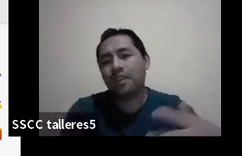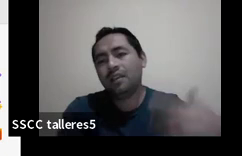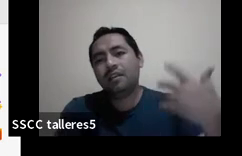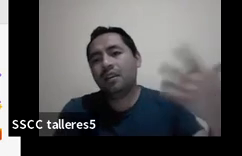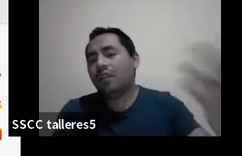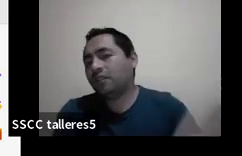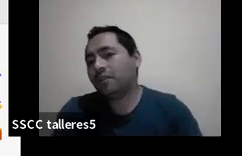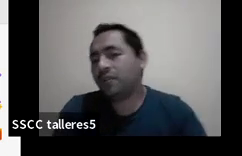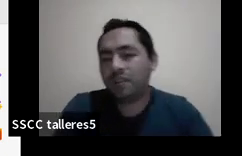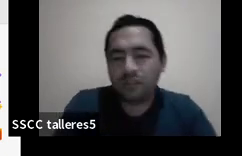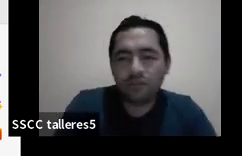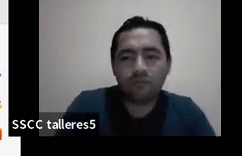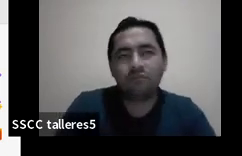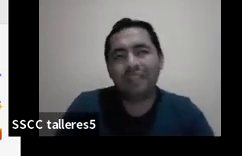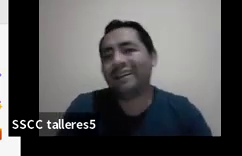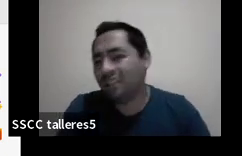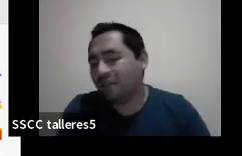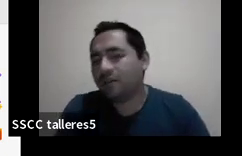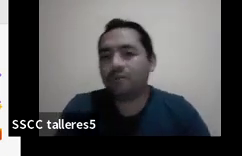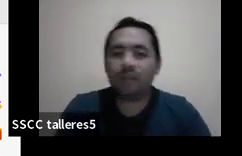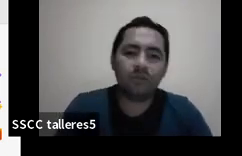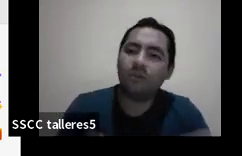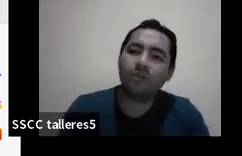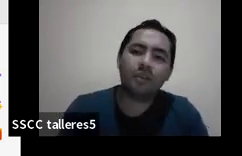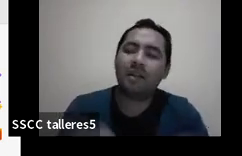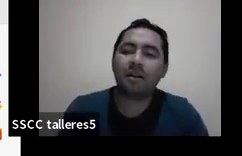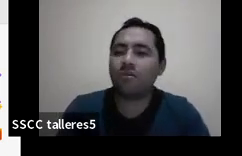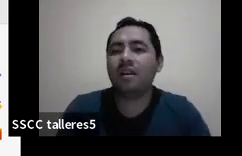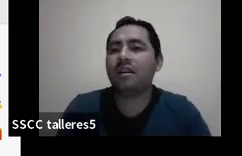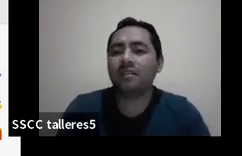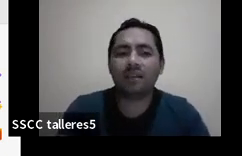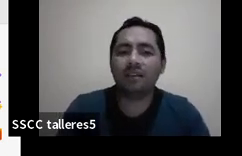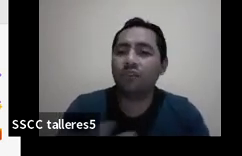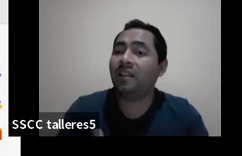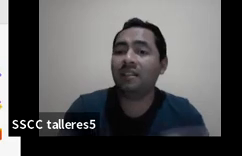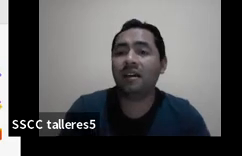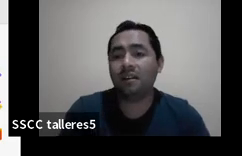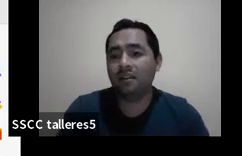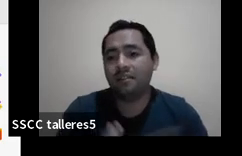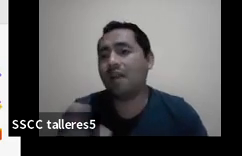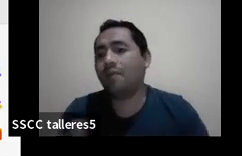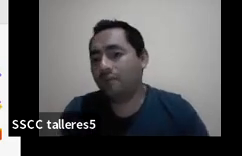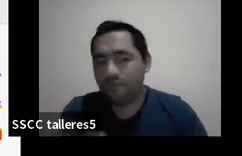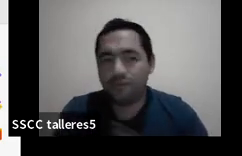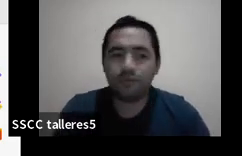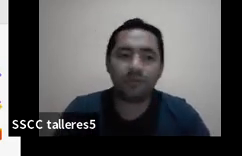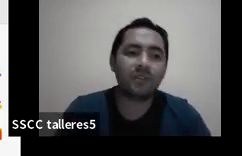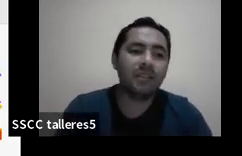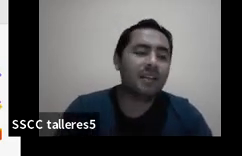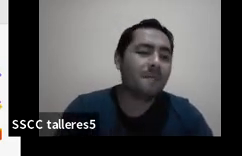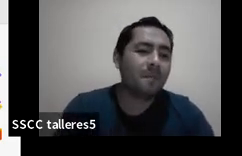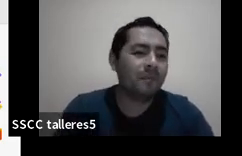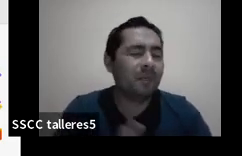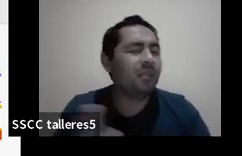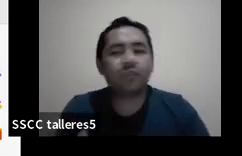¿no? Y hay otras asociaciones que son inactivas, ¿no? Que solo es para reunirse y socializar y se acabó.